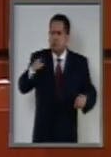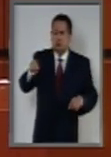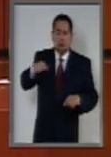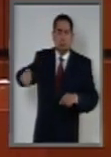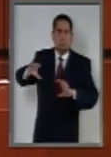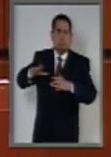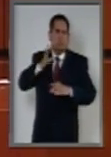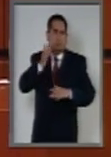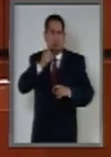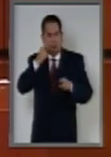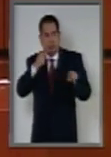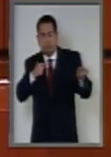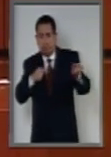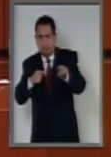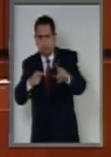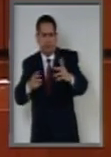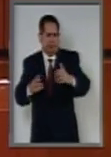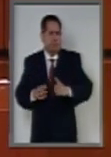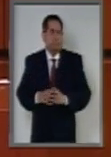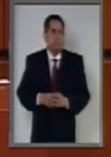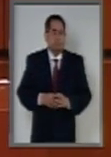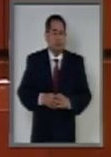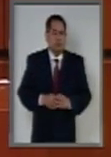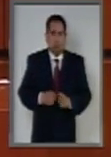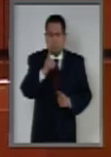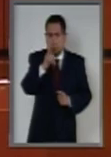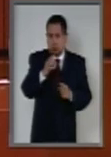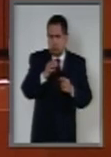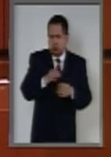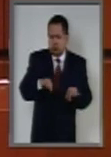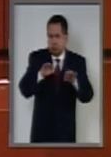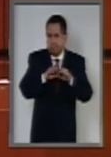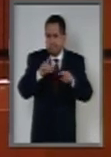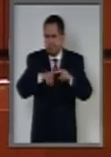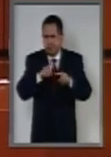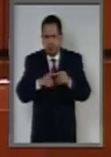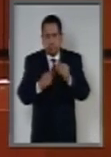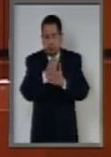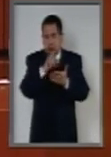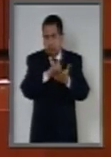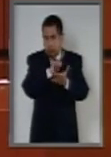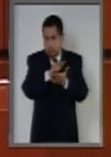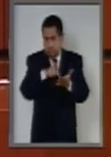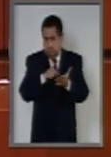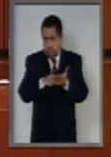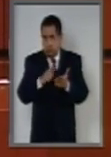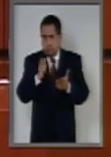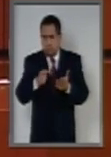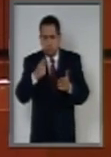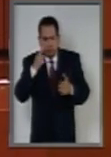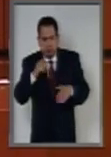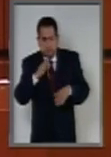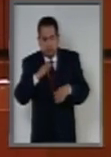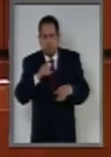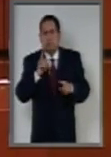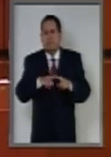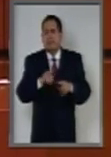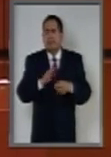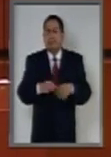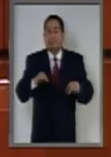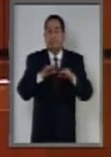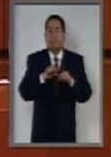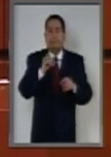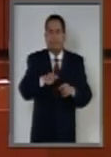Diputados. Un aspecto más regular de la nueva Ley de Fiscalización y Rendición de Cuentas de